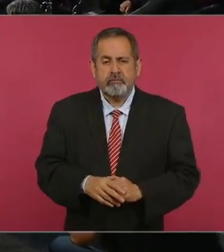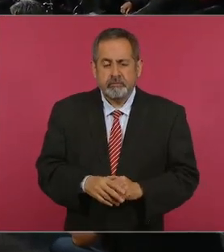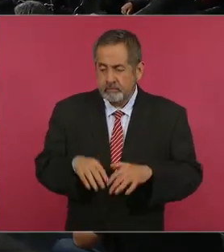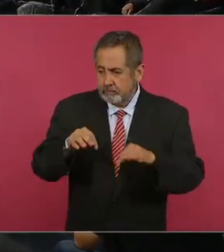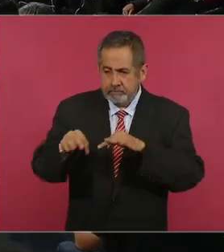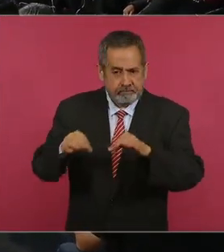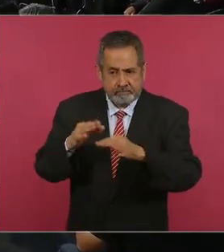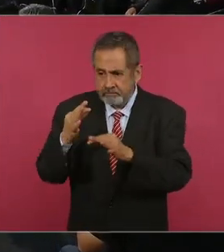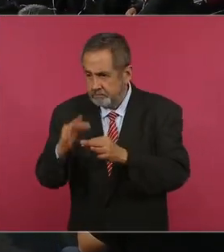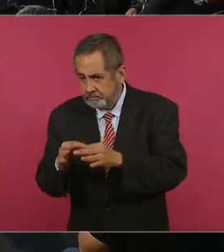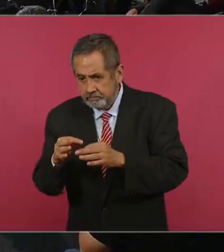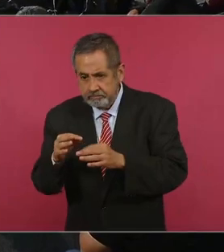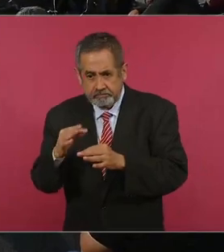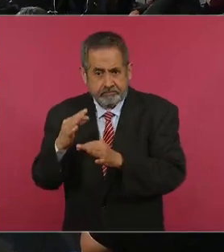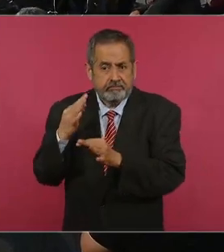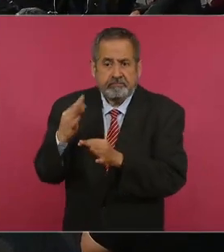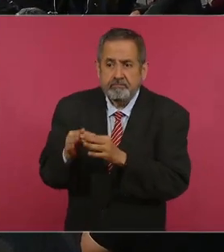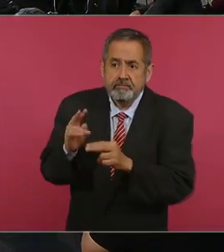trabajo.